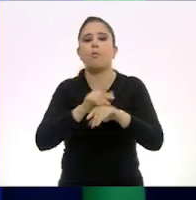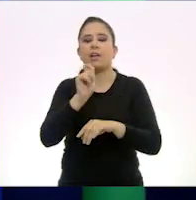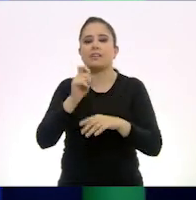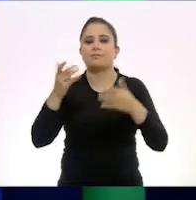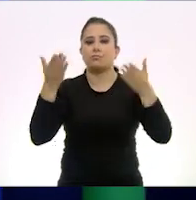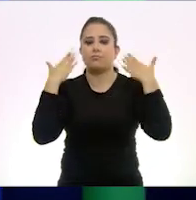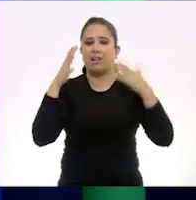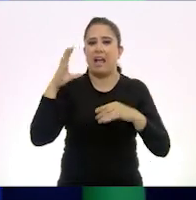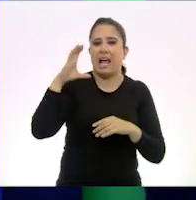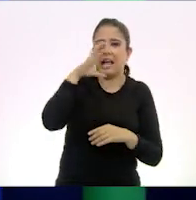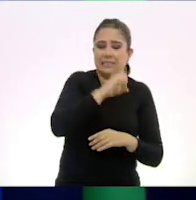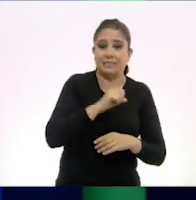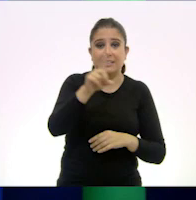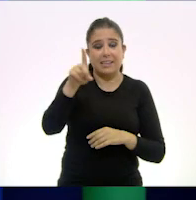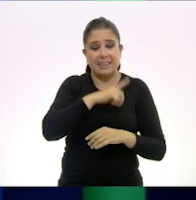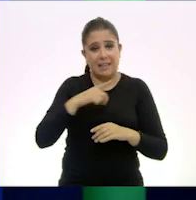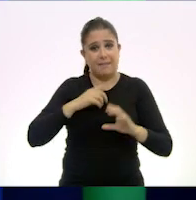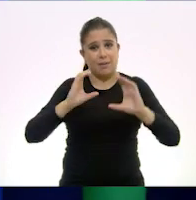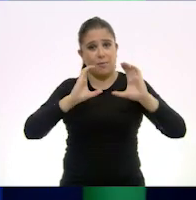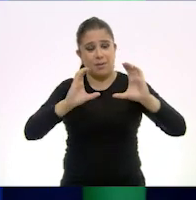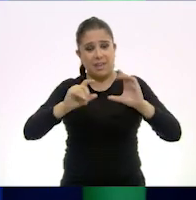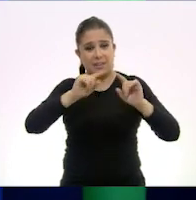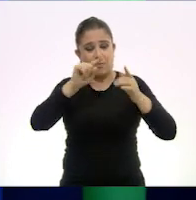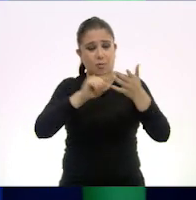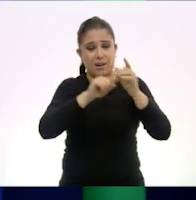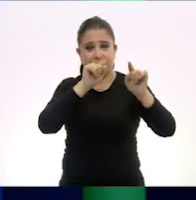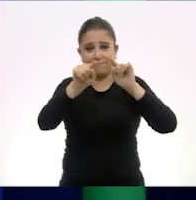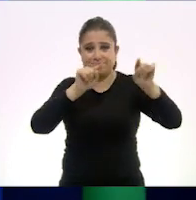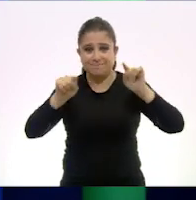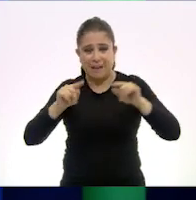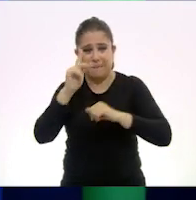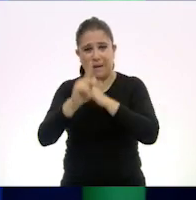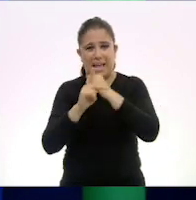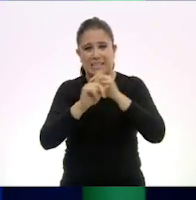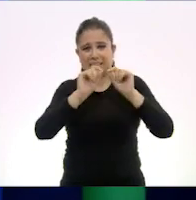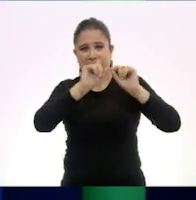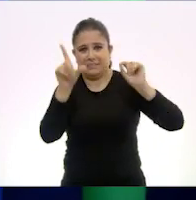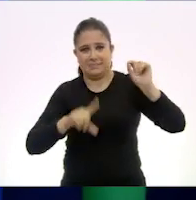hay que olvidar que debemos cuidar y conservar las regiones naturales de nuestro país.